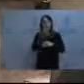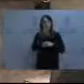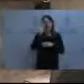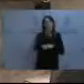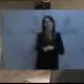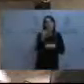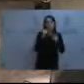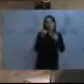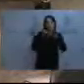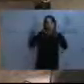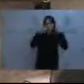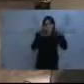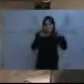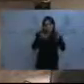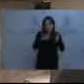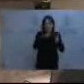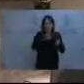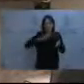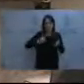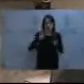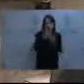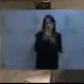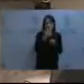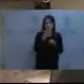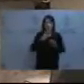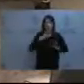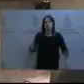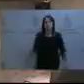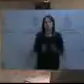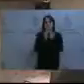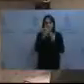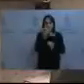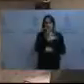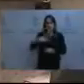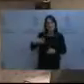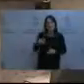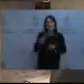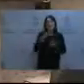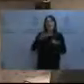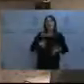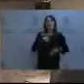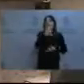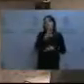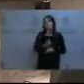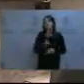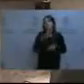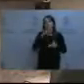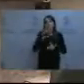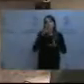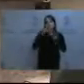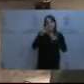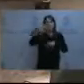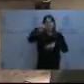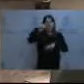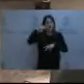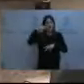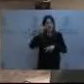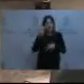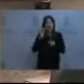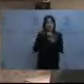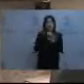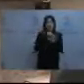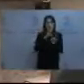de empleo. Bueno, le resumo si quiere, ¿no? Facilitar la primera experiencia laboral mediante prácticas no laborales con compromisos